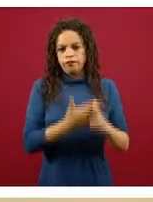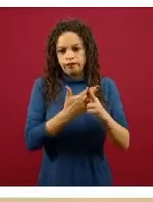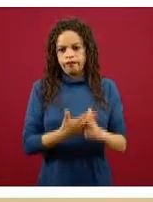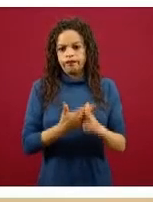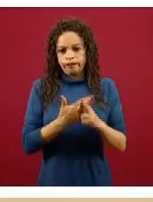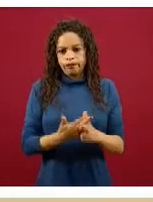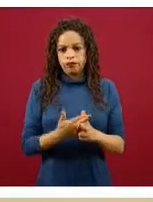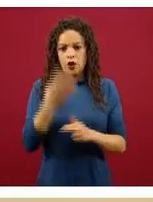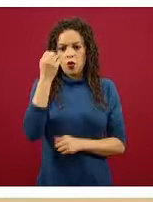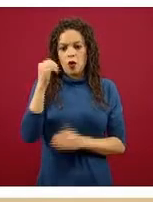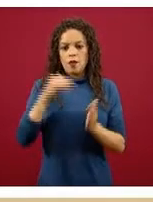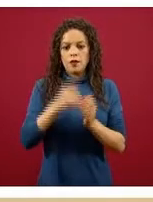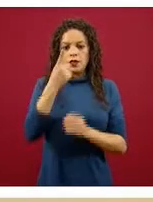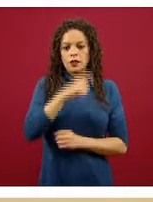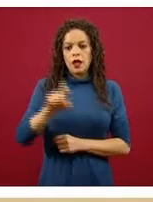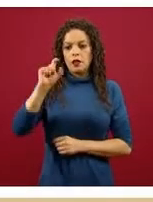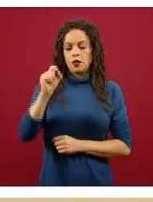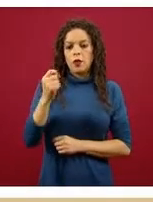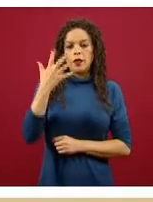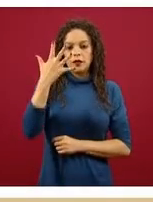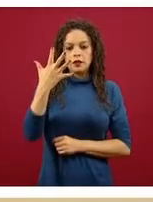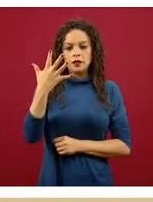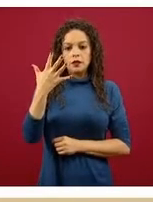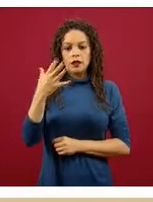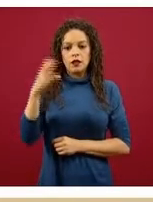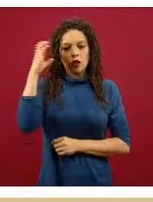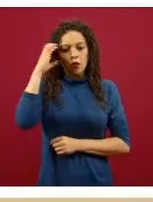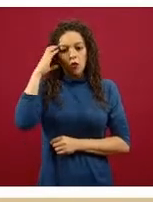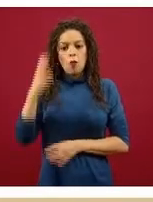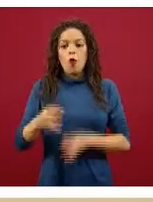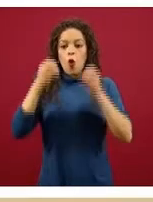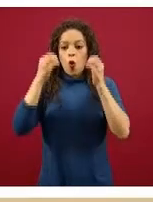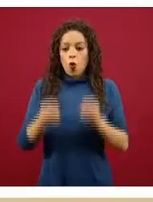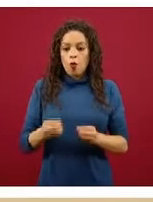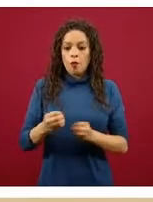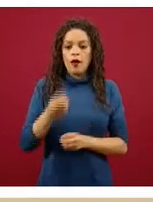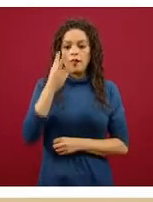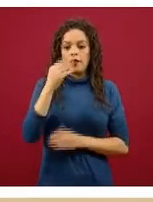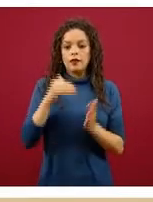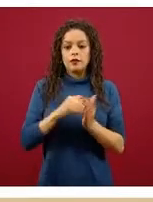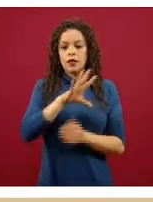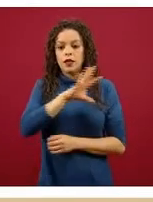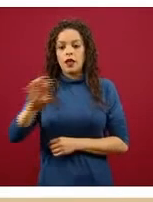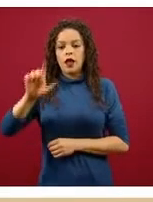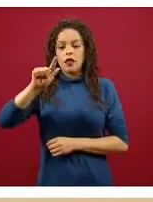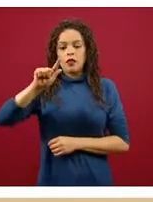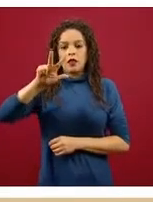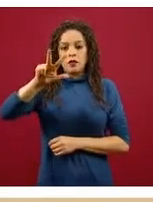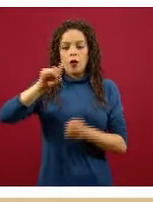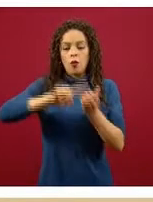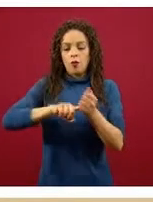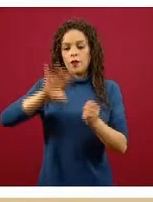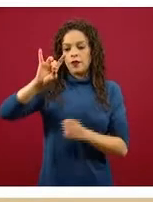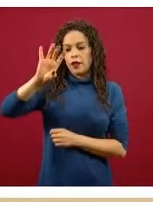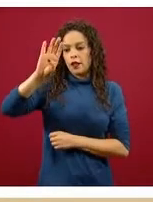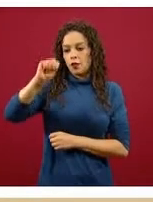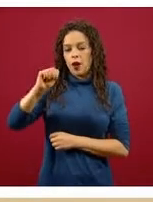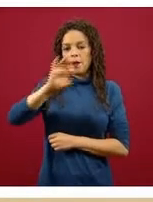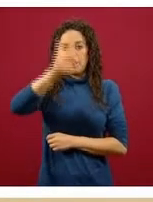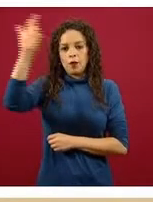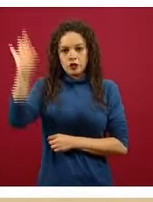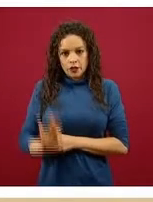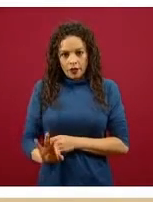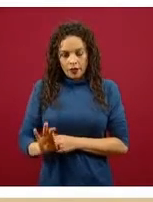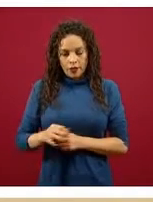camas de las cuales están ocupadas 3 mil 578 que corresponden al 39 por ciento